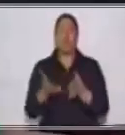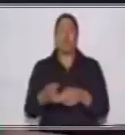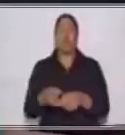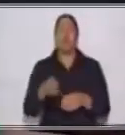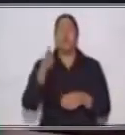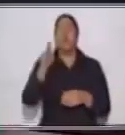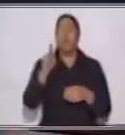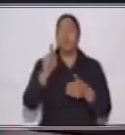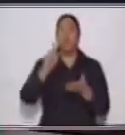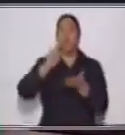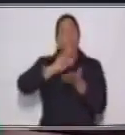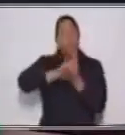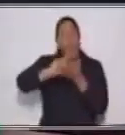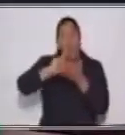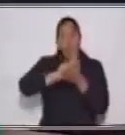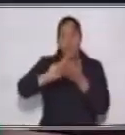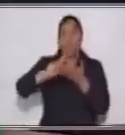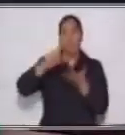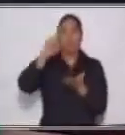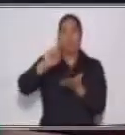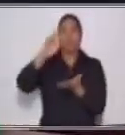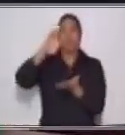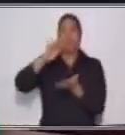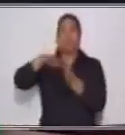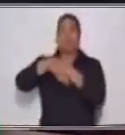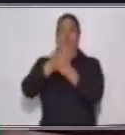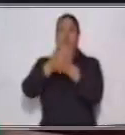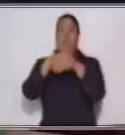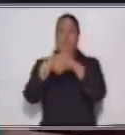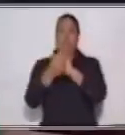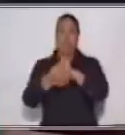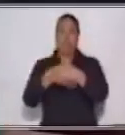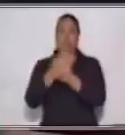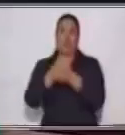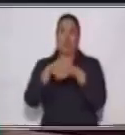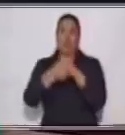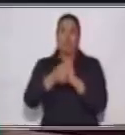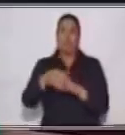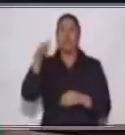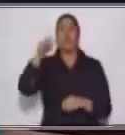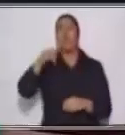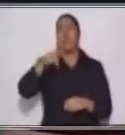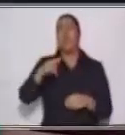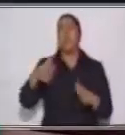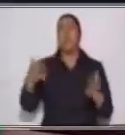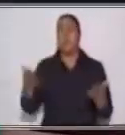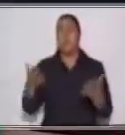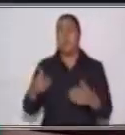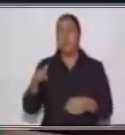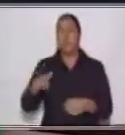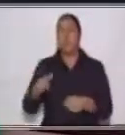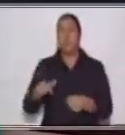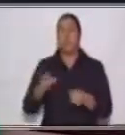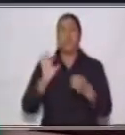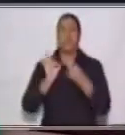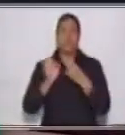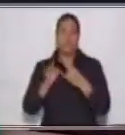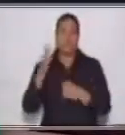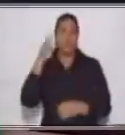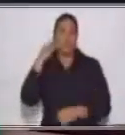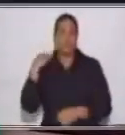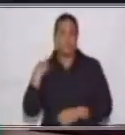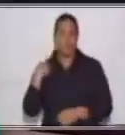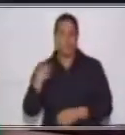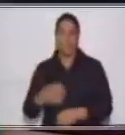las desinfectes con algún gel. En esta oportunidad nos acompaña en lengua de